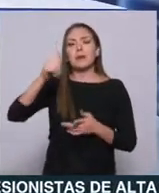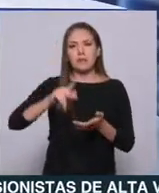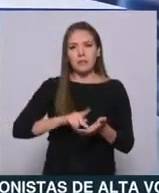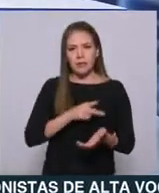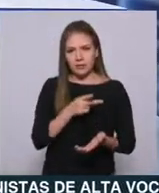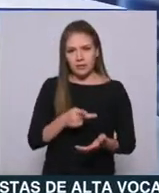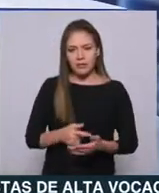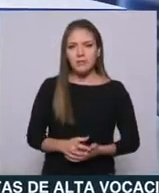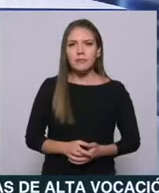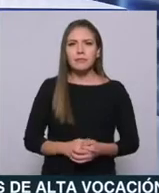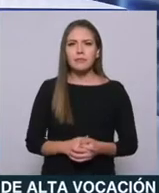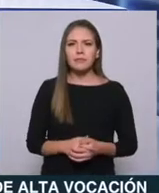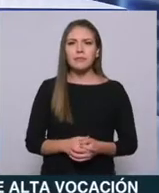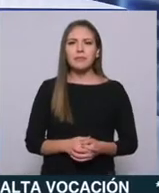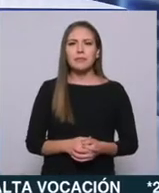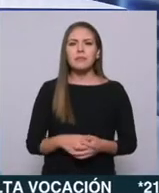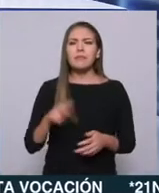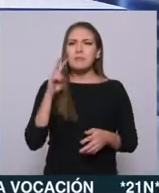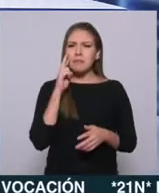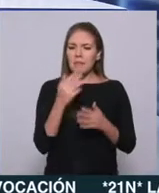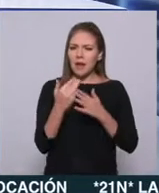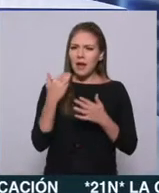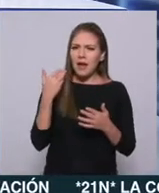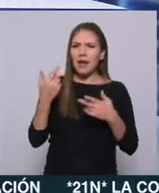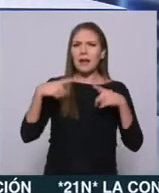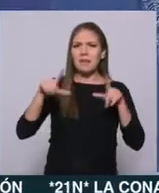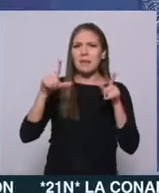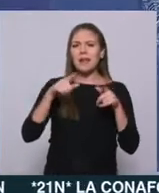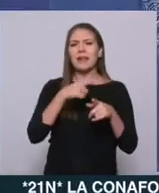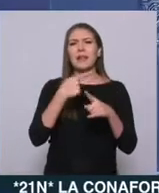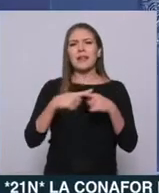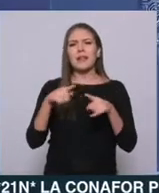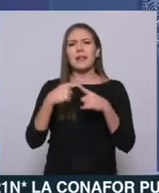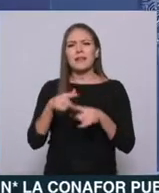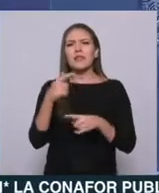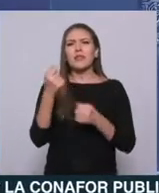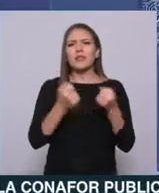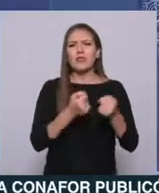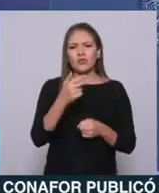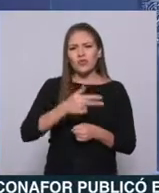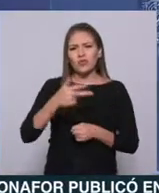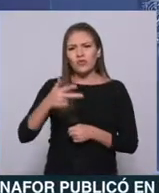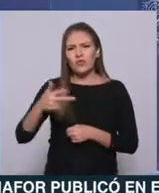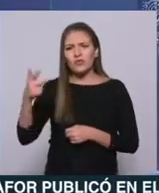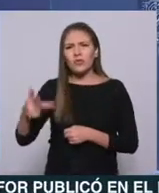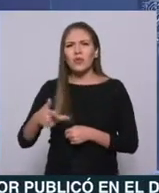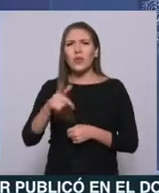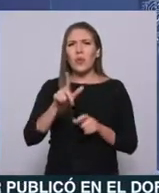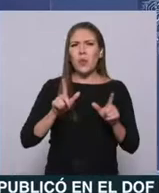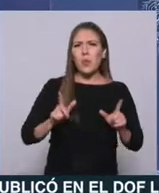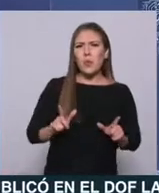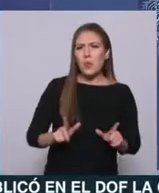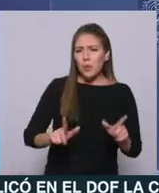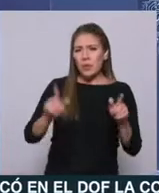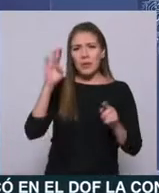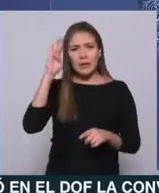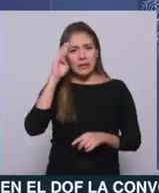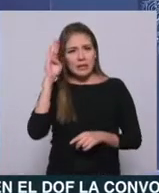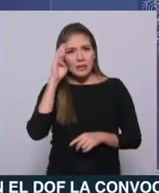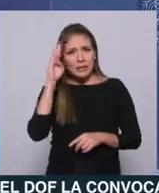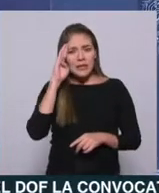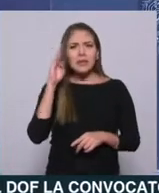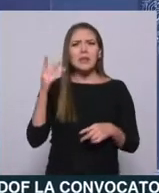en la pantalla, Juan, y que nos causa, por supuesto, duda y asombro de saber qué hacían vehículos de lujo, por supuesto, en manos